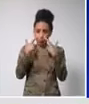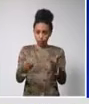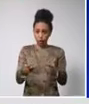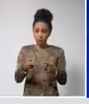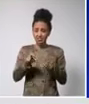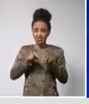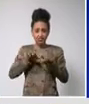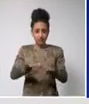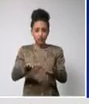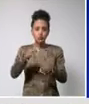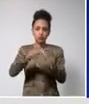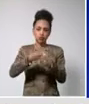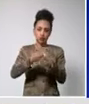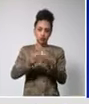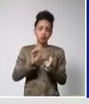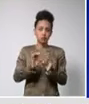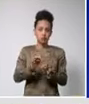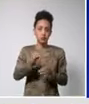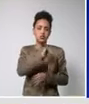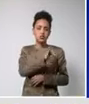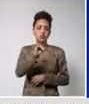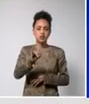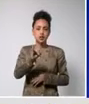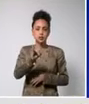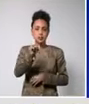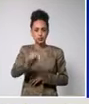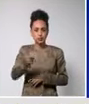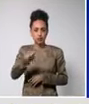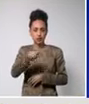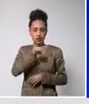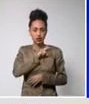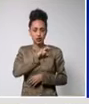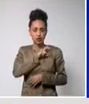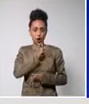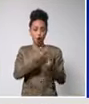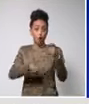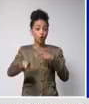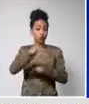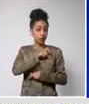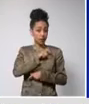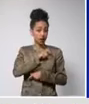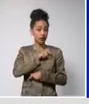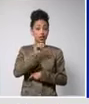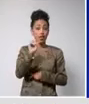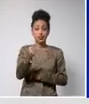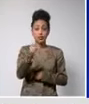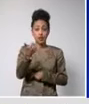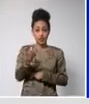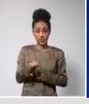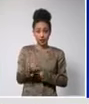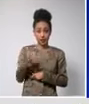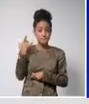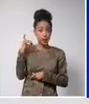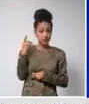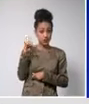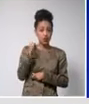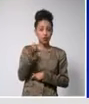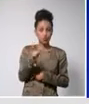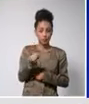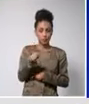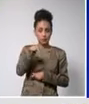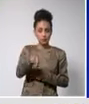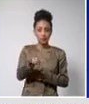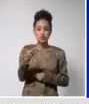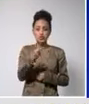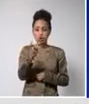Cuba, 66 ayer. Contramaestre y Palma Soriano con 10 cada uno, Segundo Frente con 2